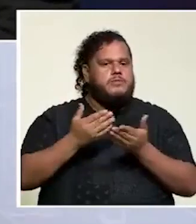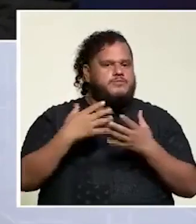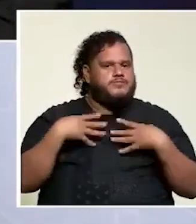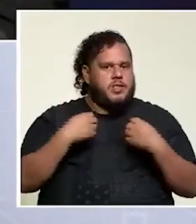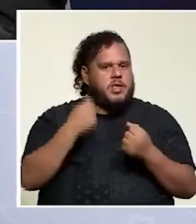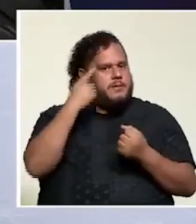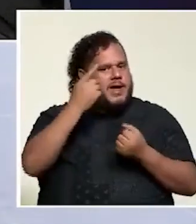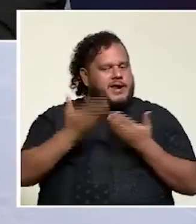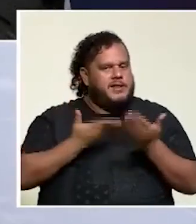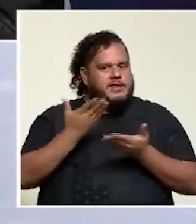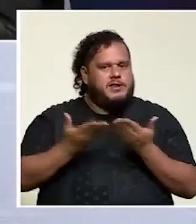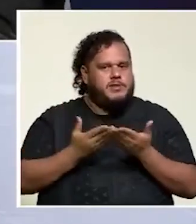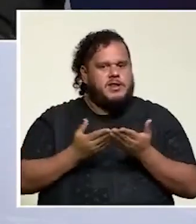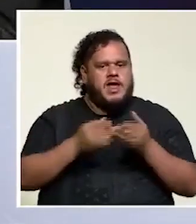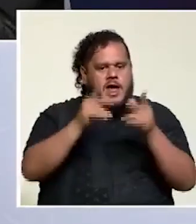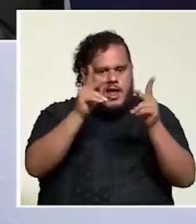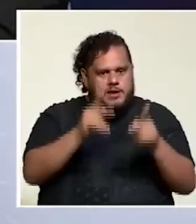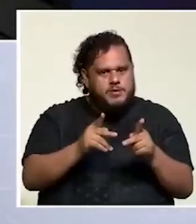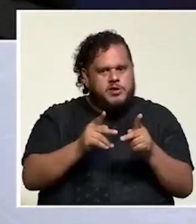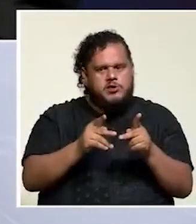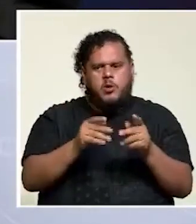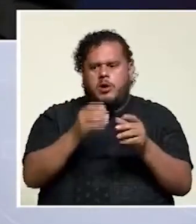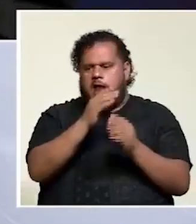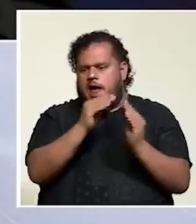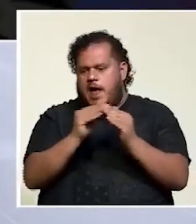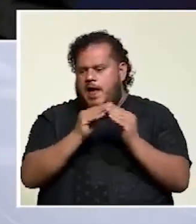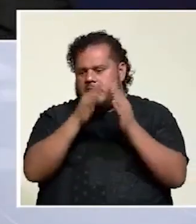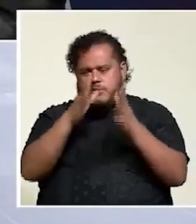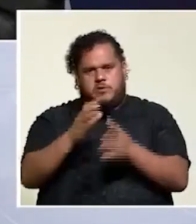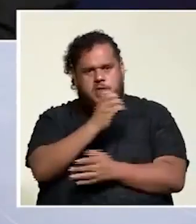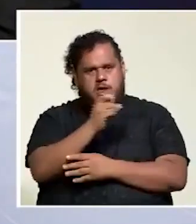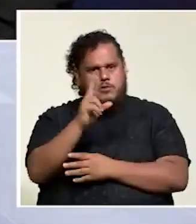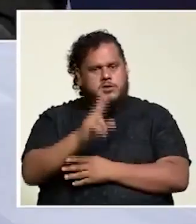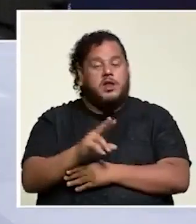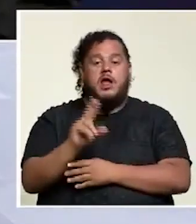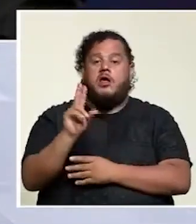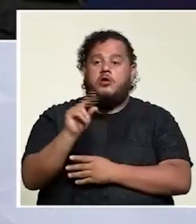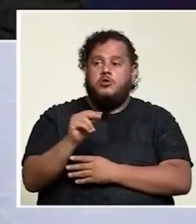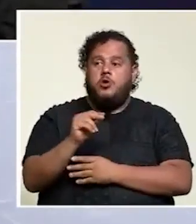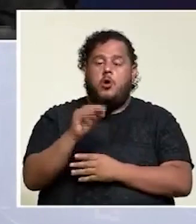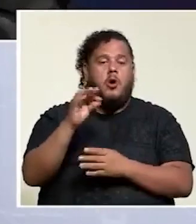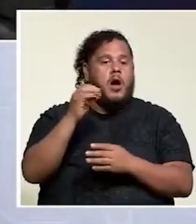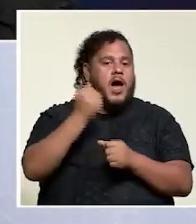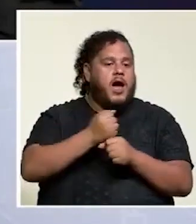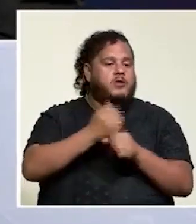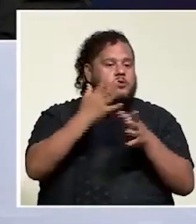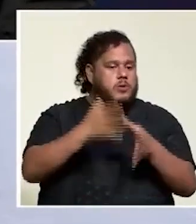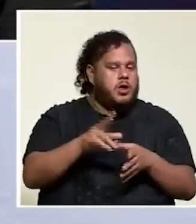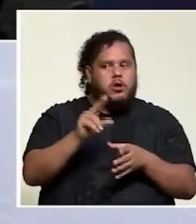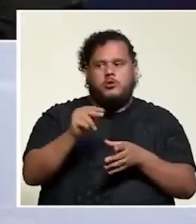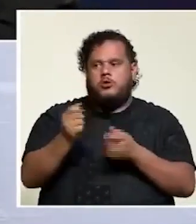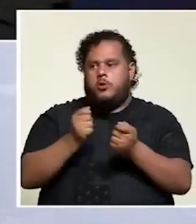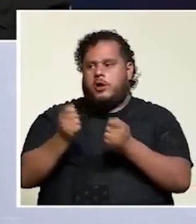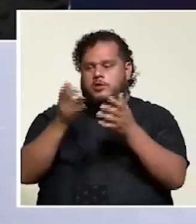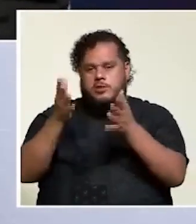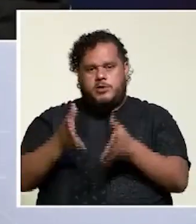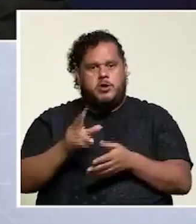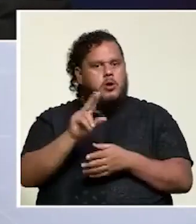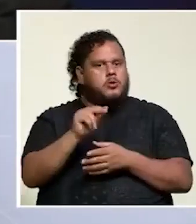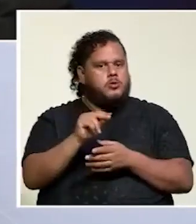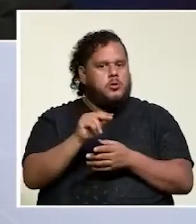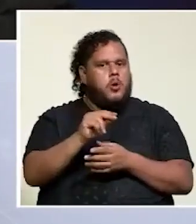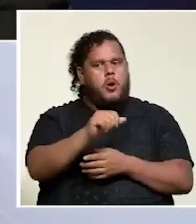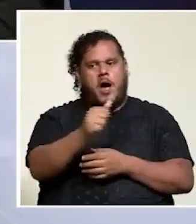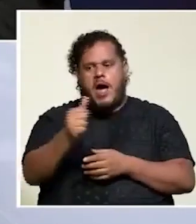está para servirle al individuo, a la persona, al ciudadano costarricense, no a los funcionarios, no a los administradores, no a